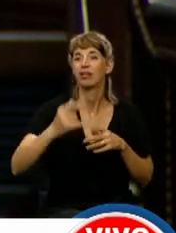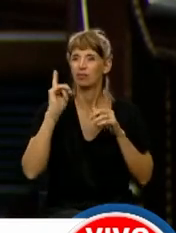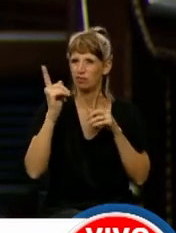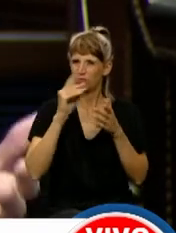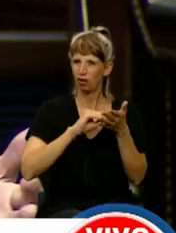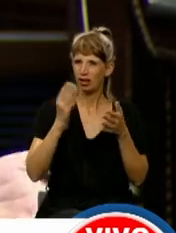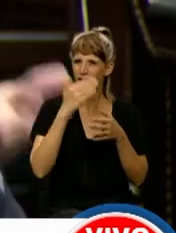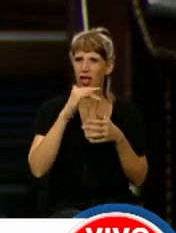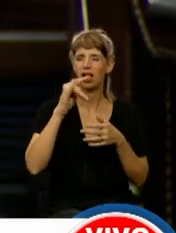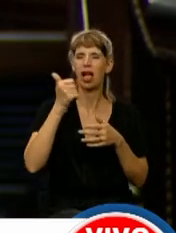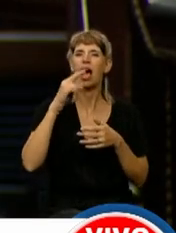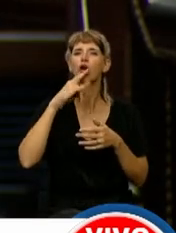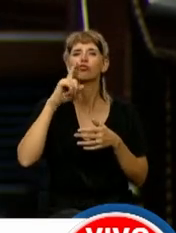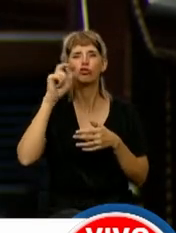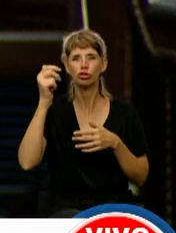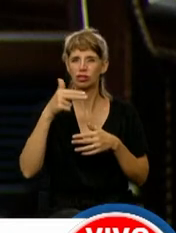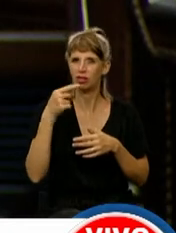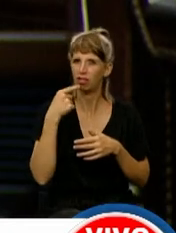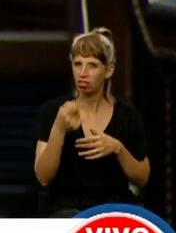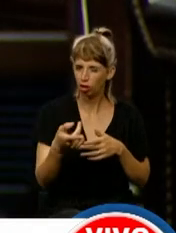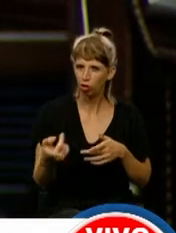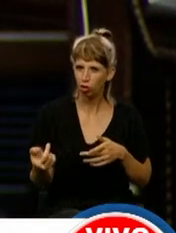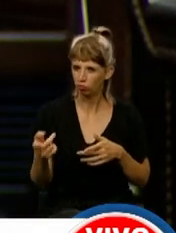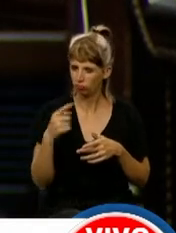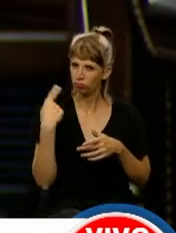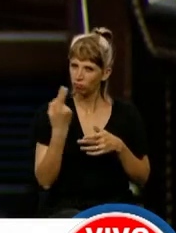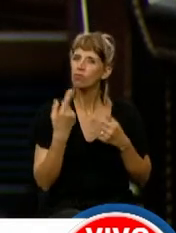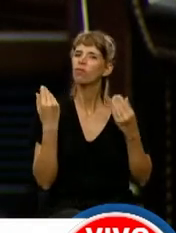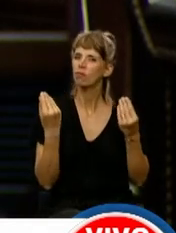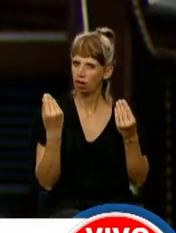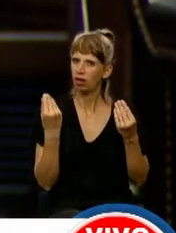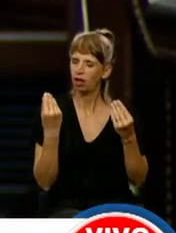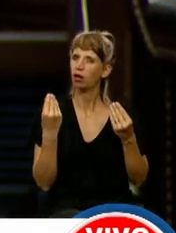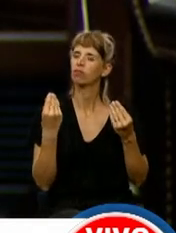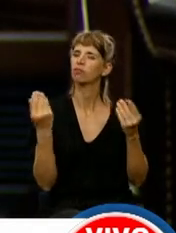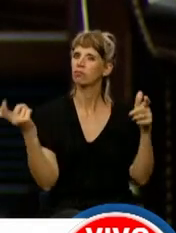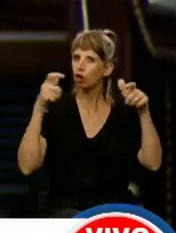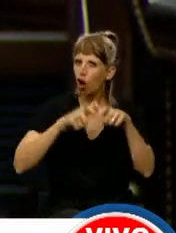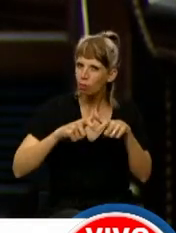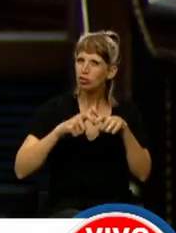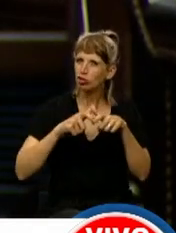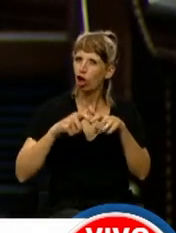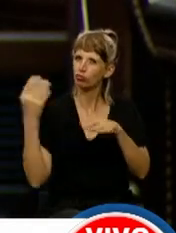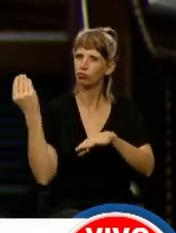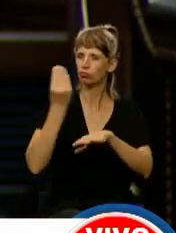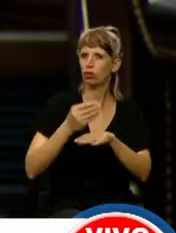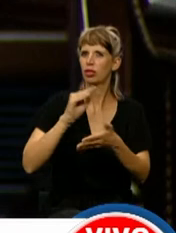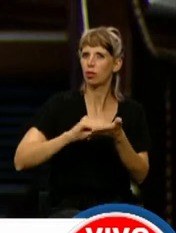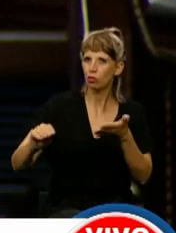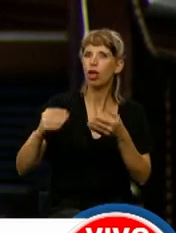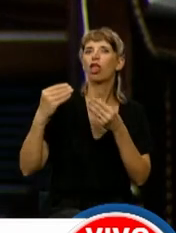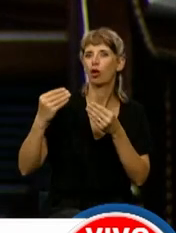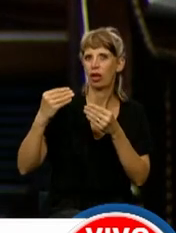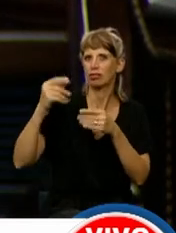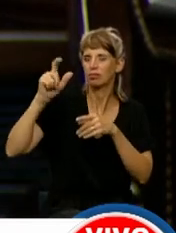austin donde nosotros hemos recibido en la comisión también al senador que impulsó la ley del etiquetado frontal de